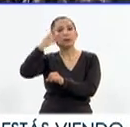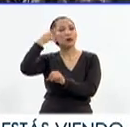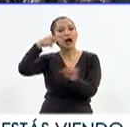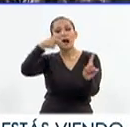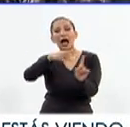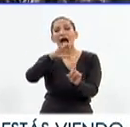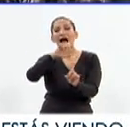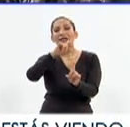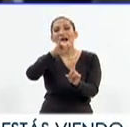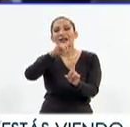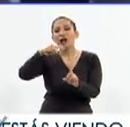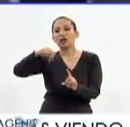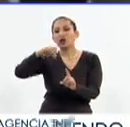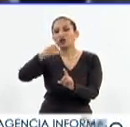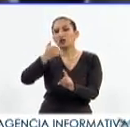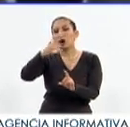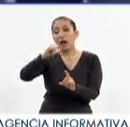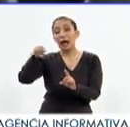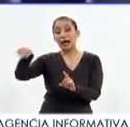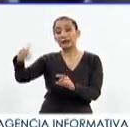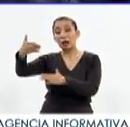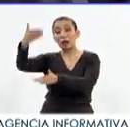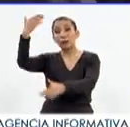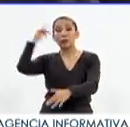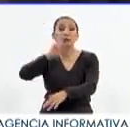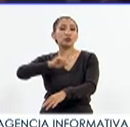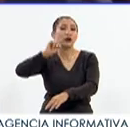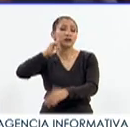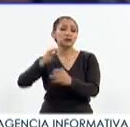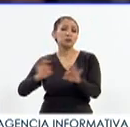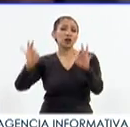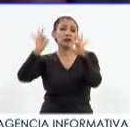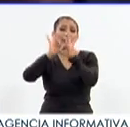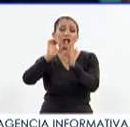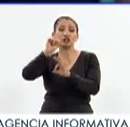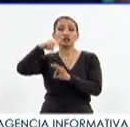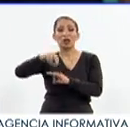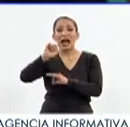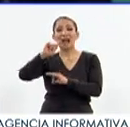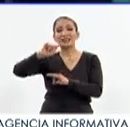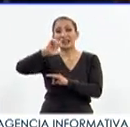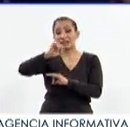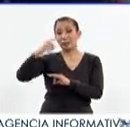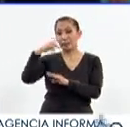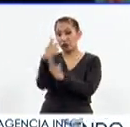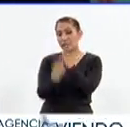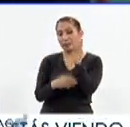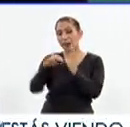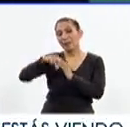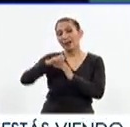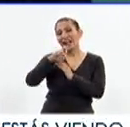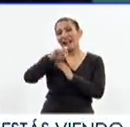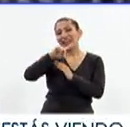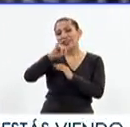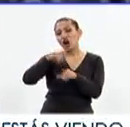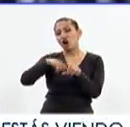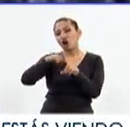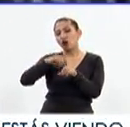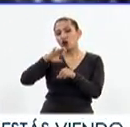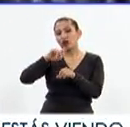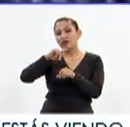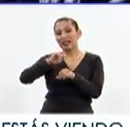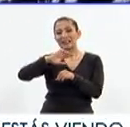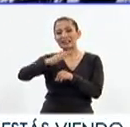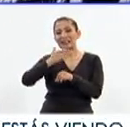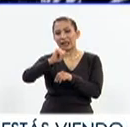dedicado a doña Catalina Noyola Bruno, quien fuera una de las leyendas del son de Artesa. El programa Merequetengue, el color de la Costa